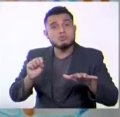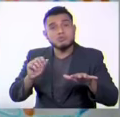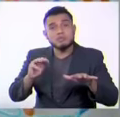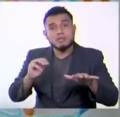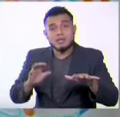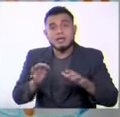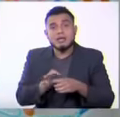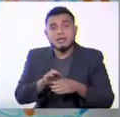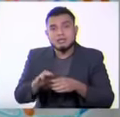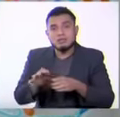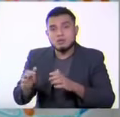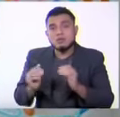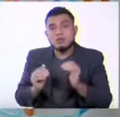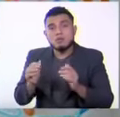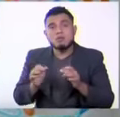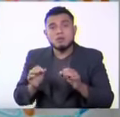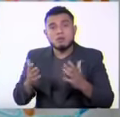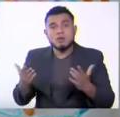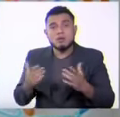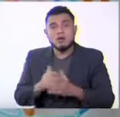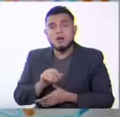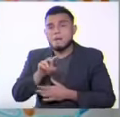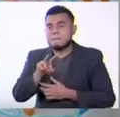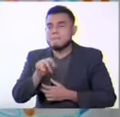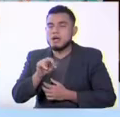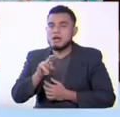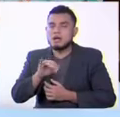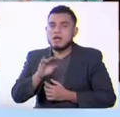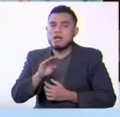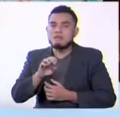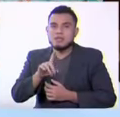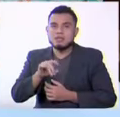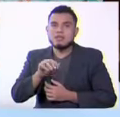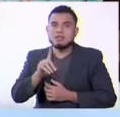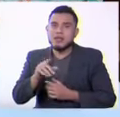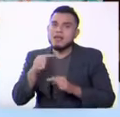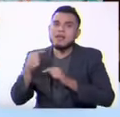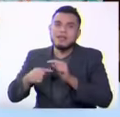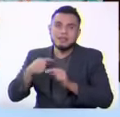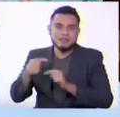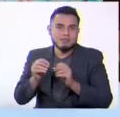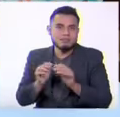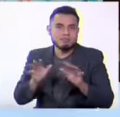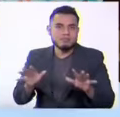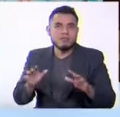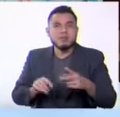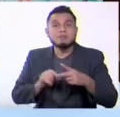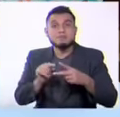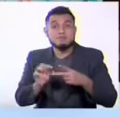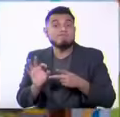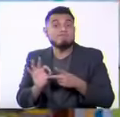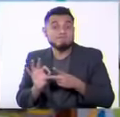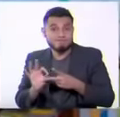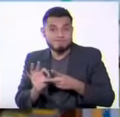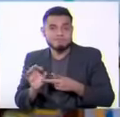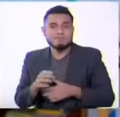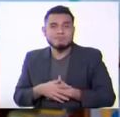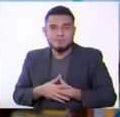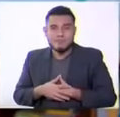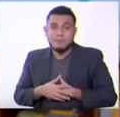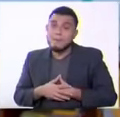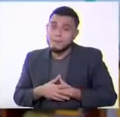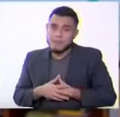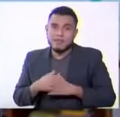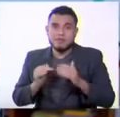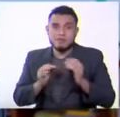y también la variabilidad genética. La meiosis cumple con estas funciones y